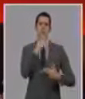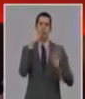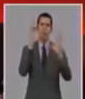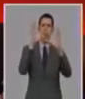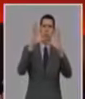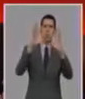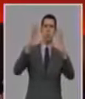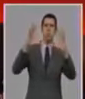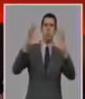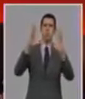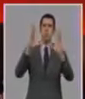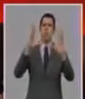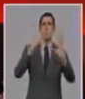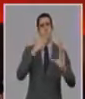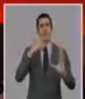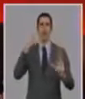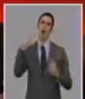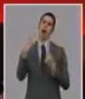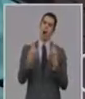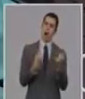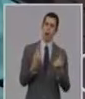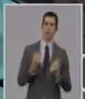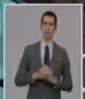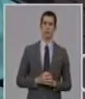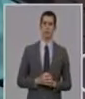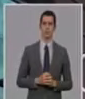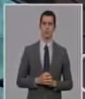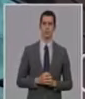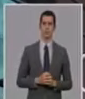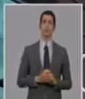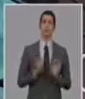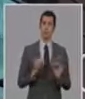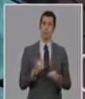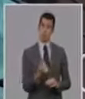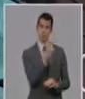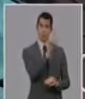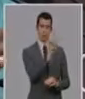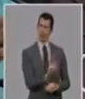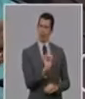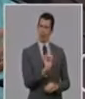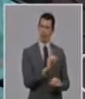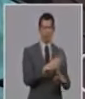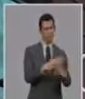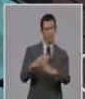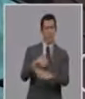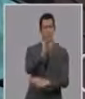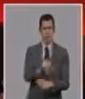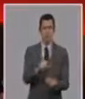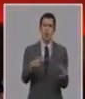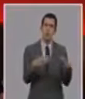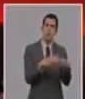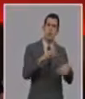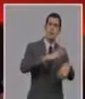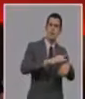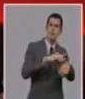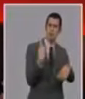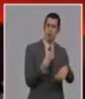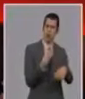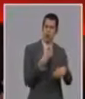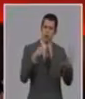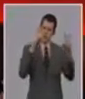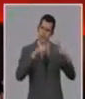integral de lo que es la convalecencia en la COVID. Y nosotros, sin temor a equivocarnos, como bien decía el doctor